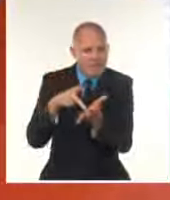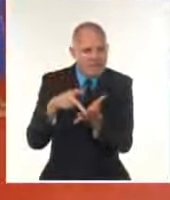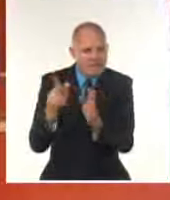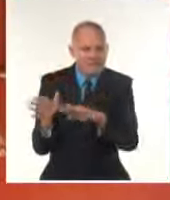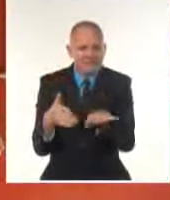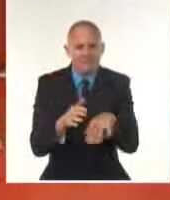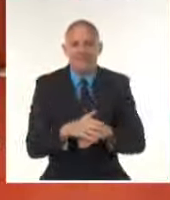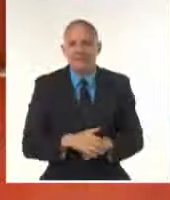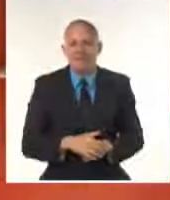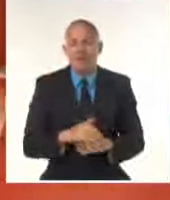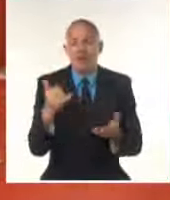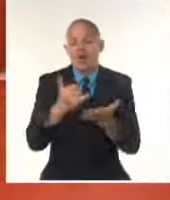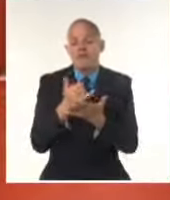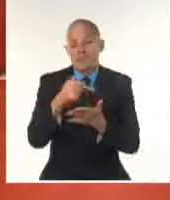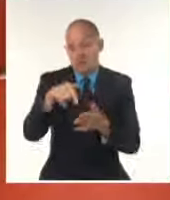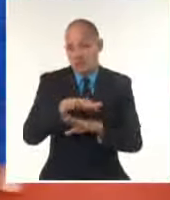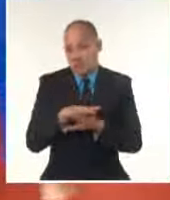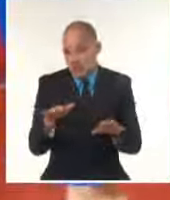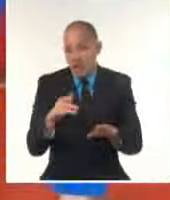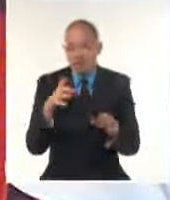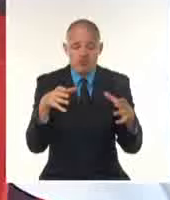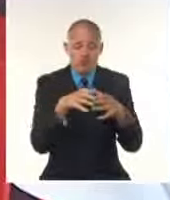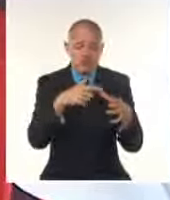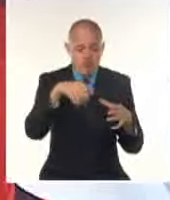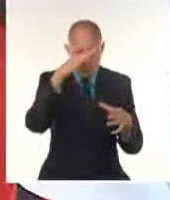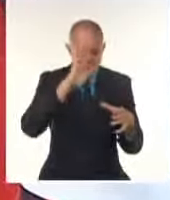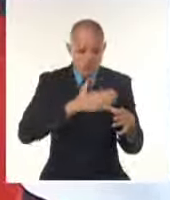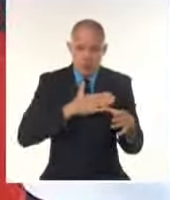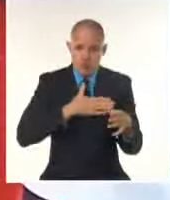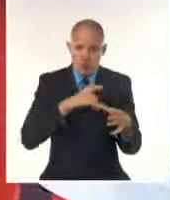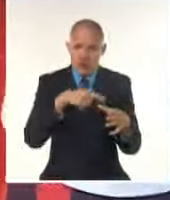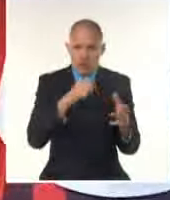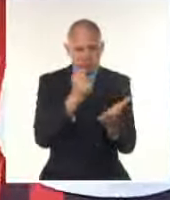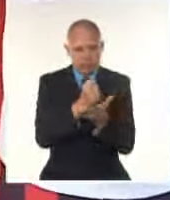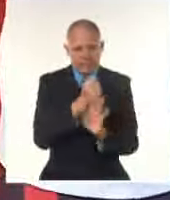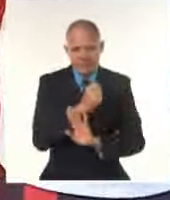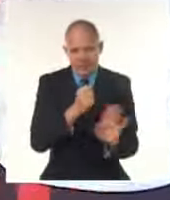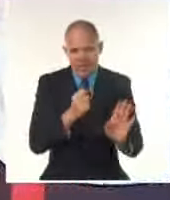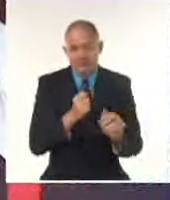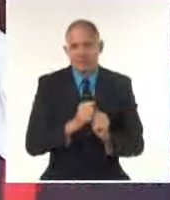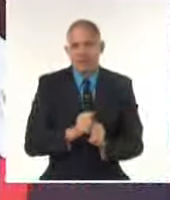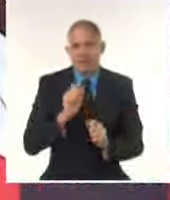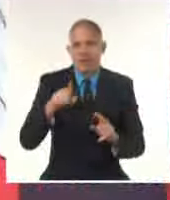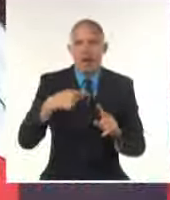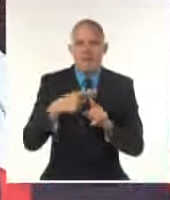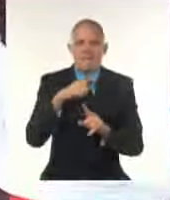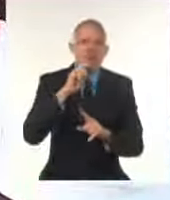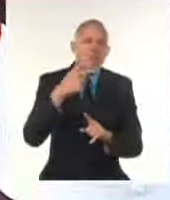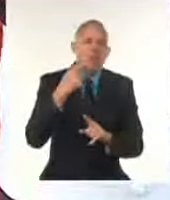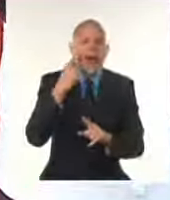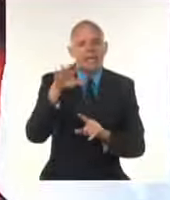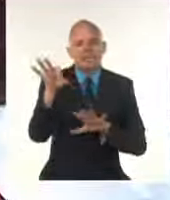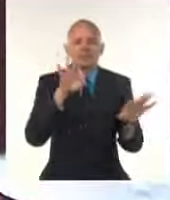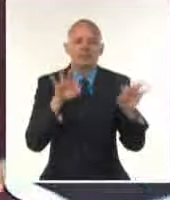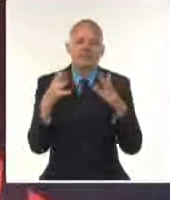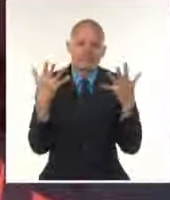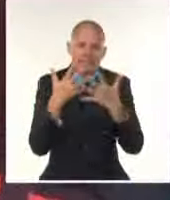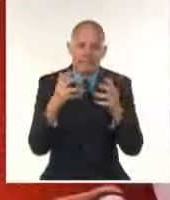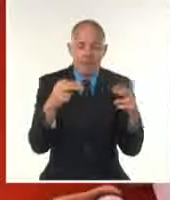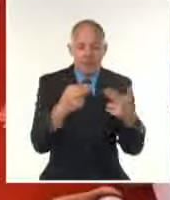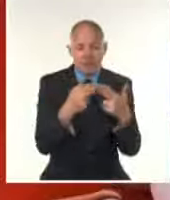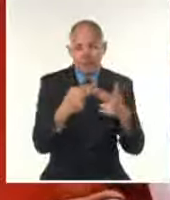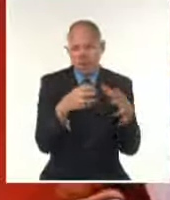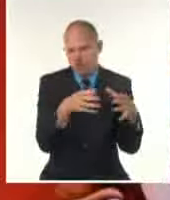la delegación cubana fue acreditada ante la Confederación Panamericana de Judo e igualmente se realizó el sorteo. Las divisiones de 48,